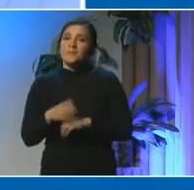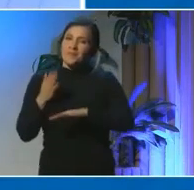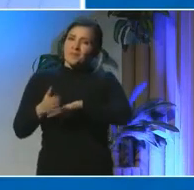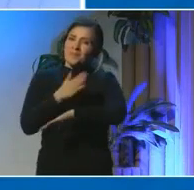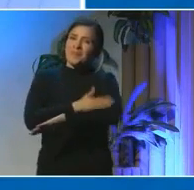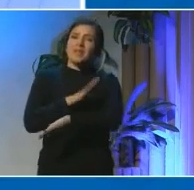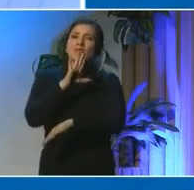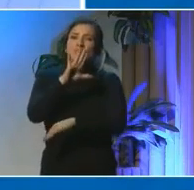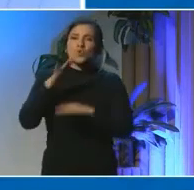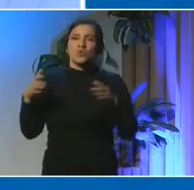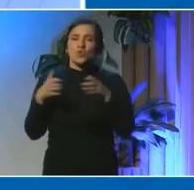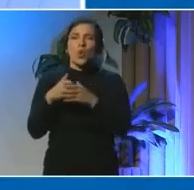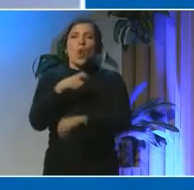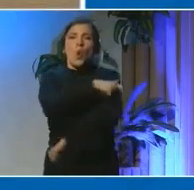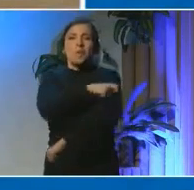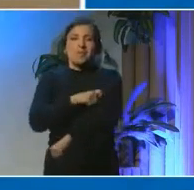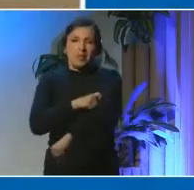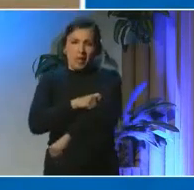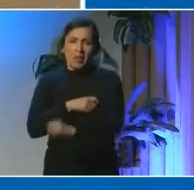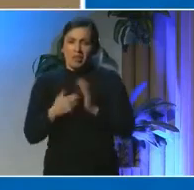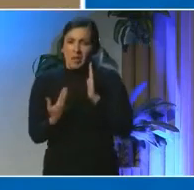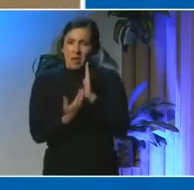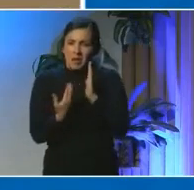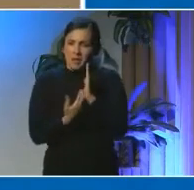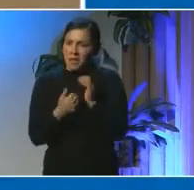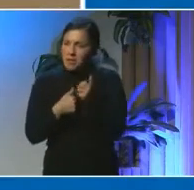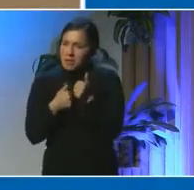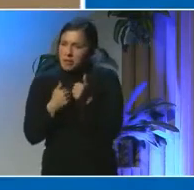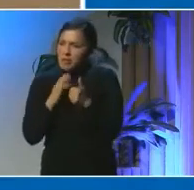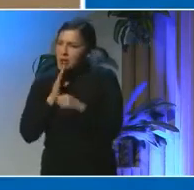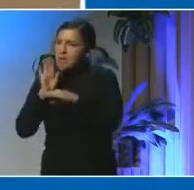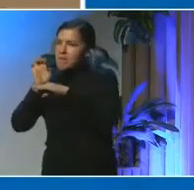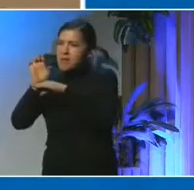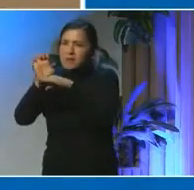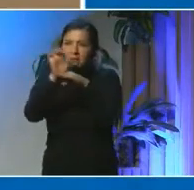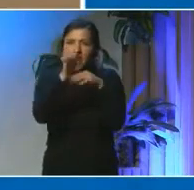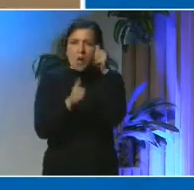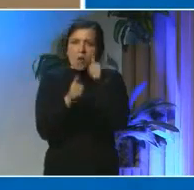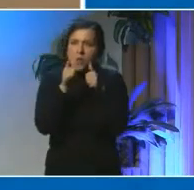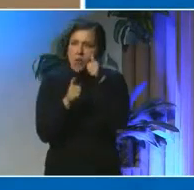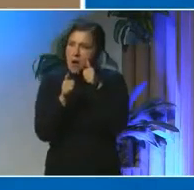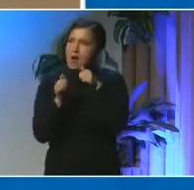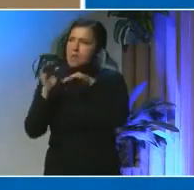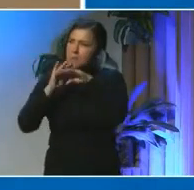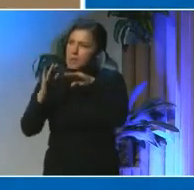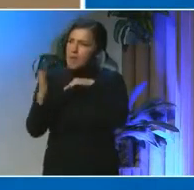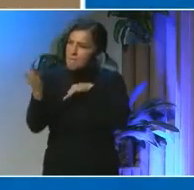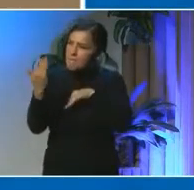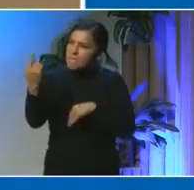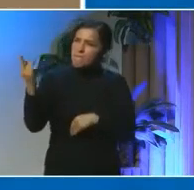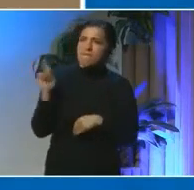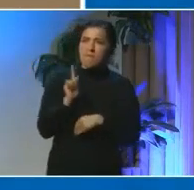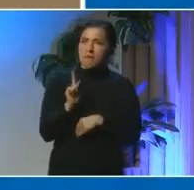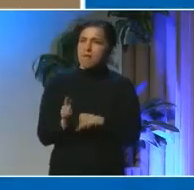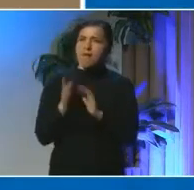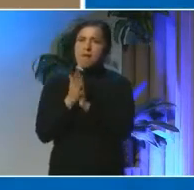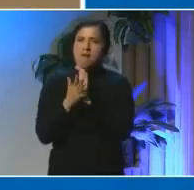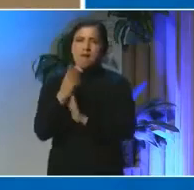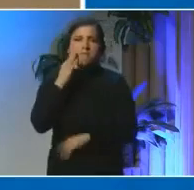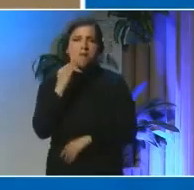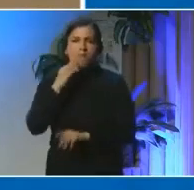editorial escogiendo las empresas claves para para ser parte de la Cumbre y estar en en el en el auditorio